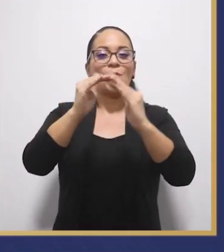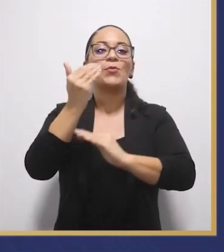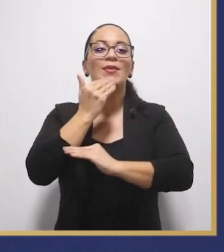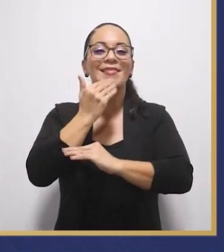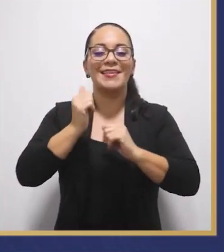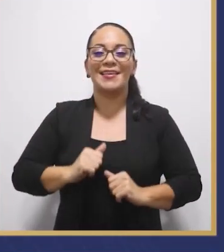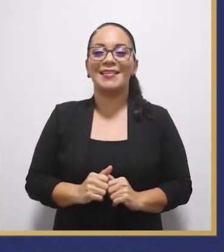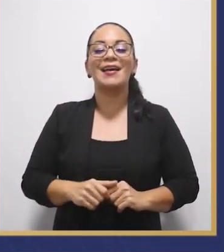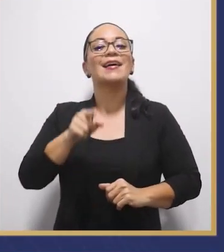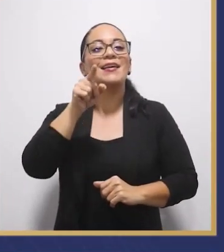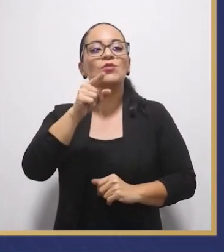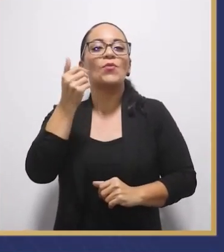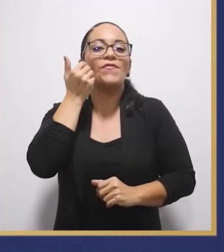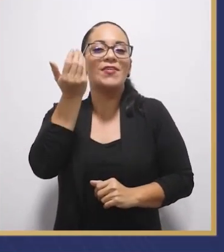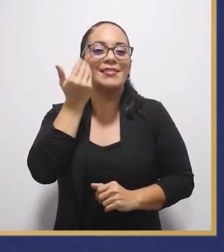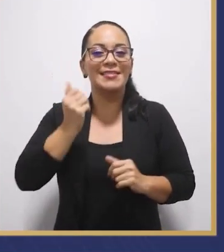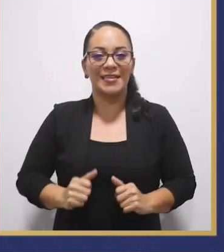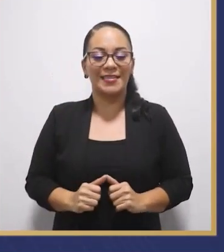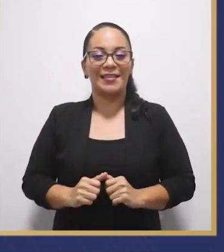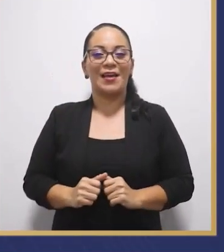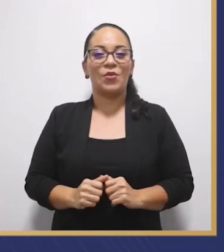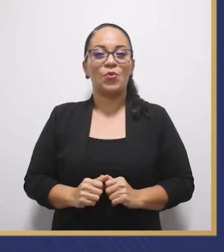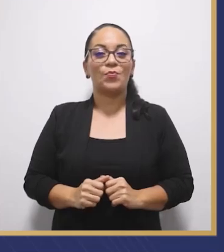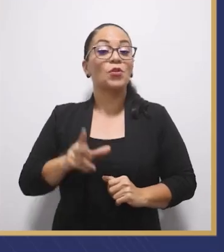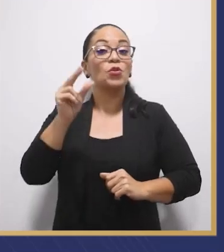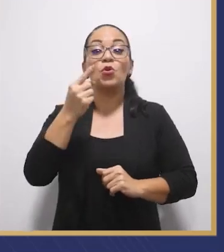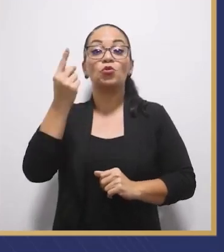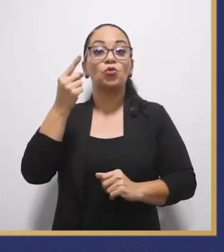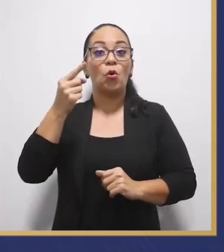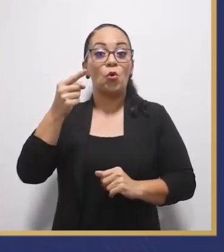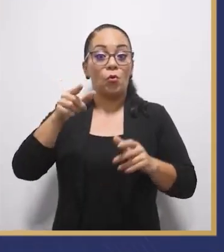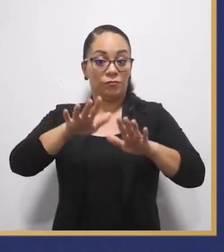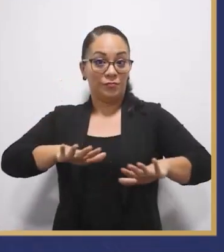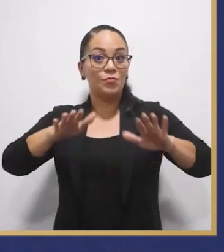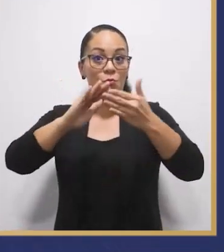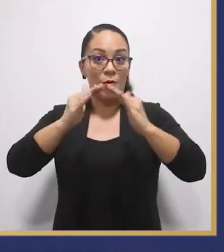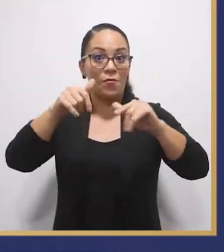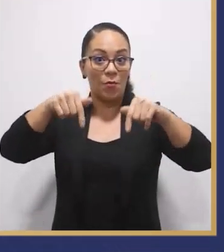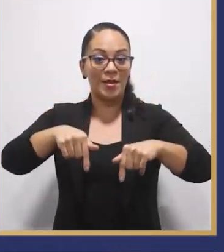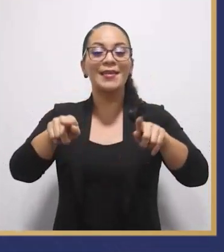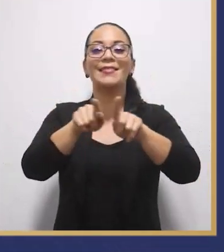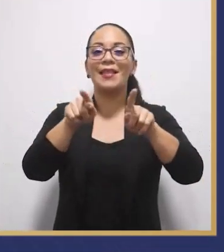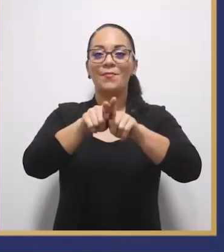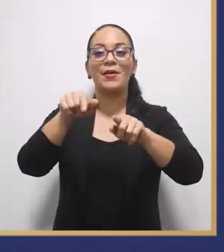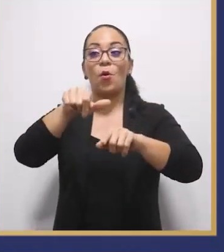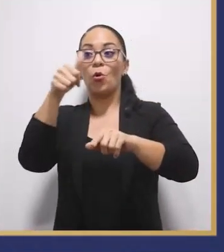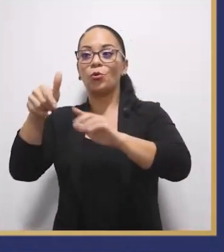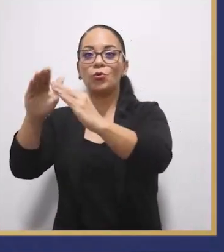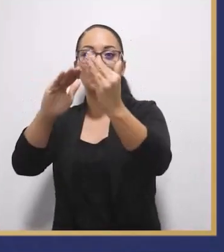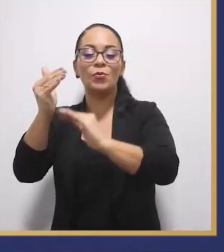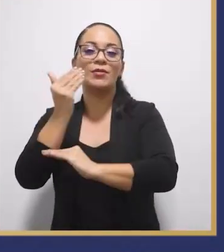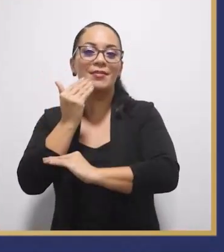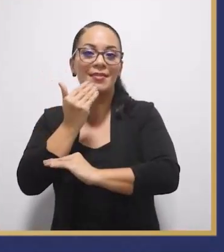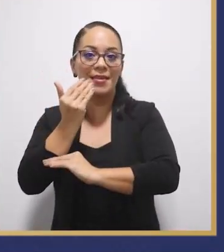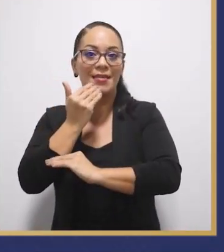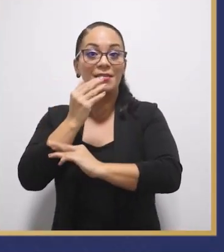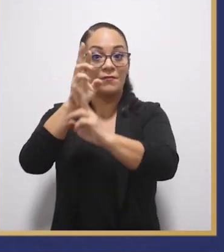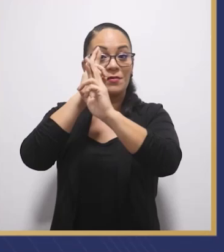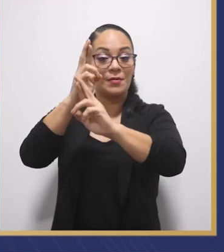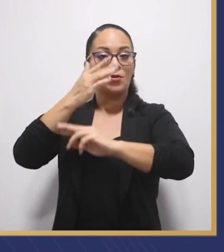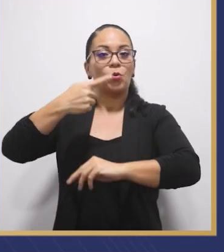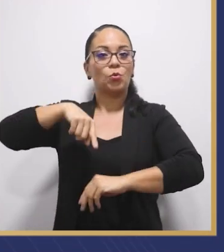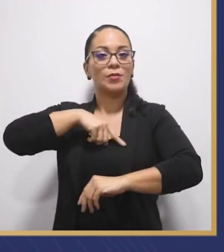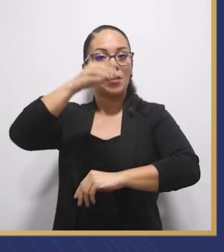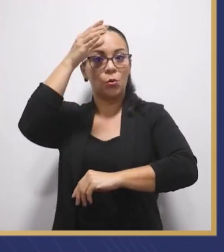indígena y esto ha facilitado a que no solo Kitibirsí, sino a nivel nacional en las poblaciones indígenas, respetando